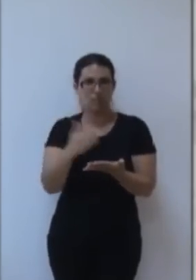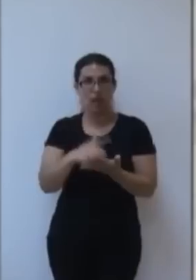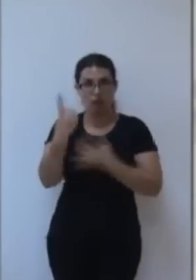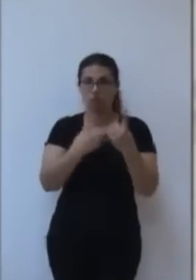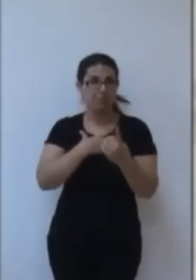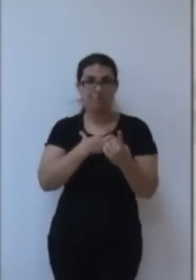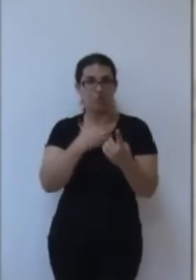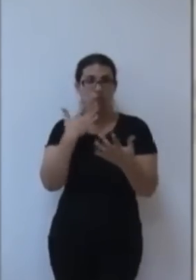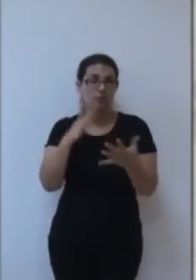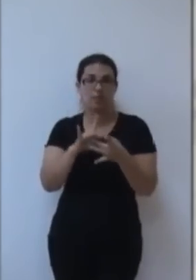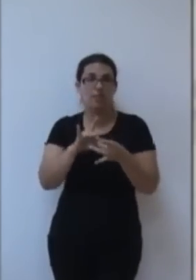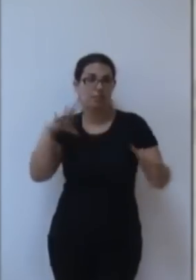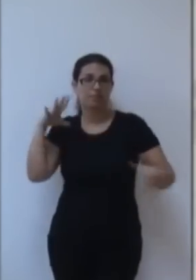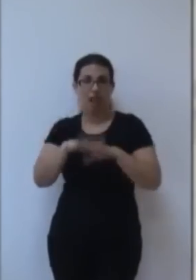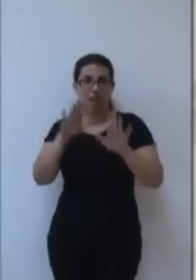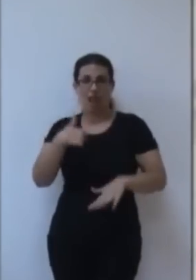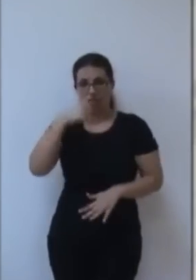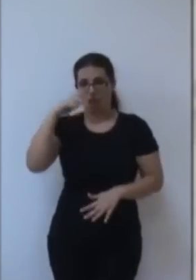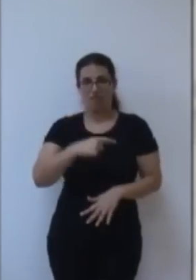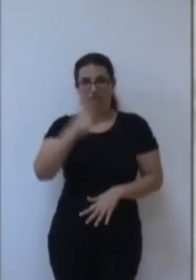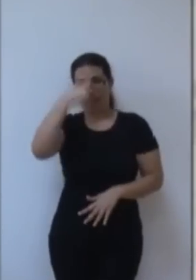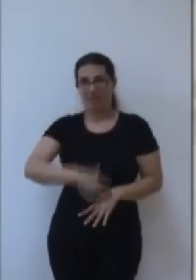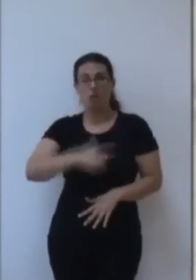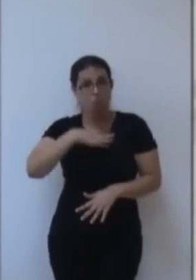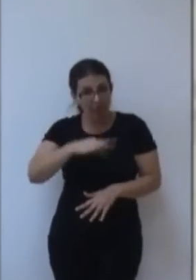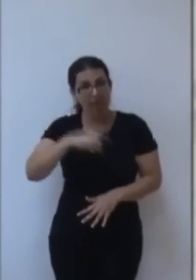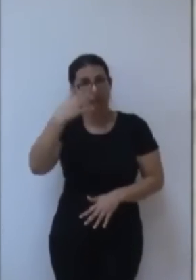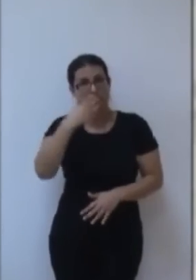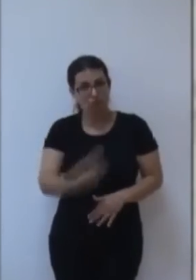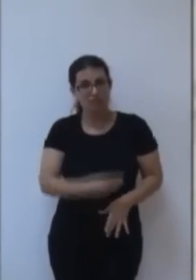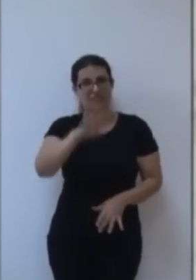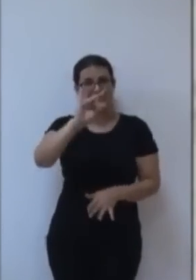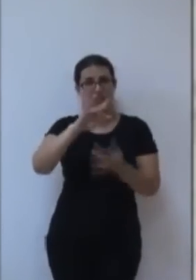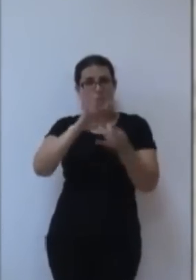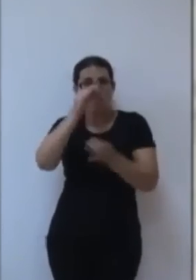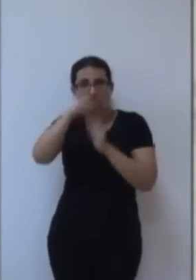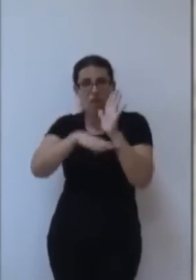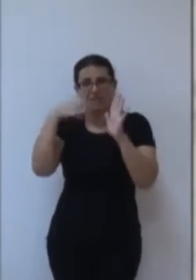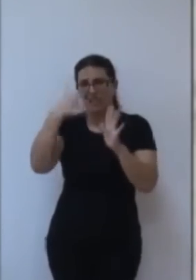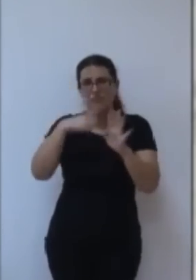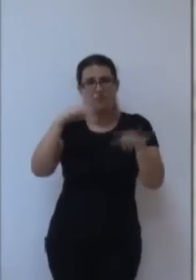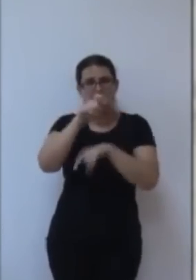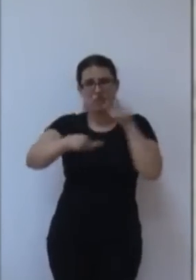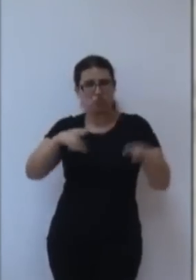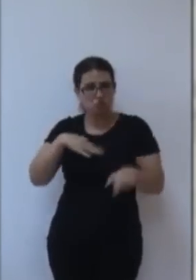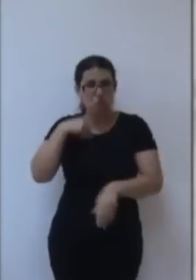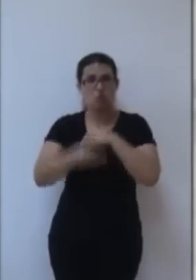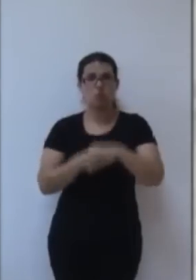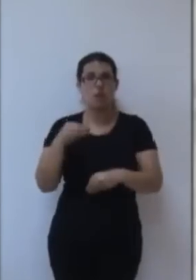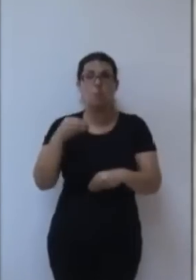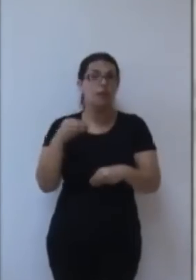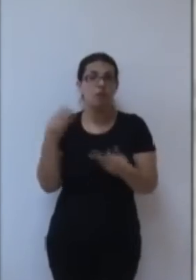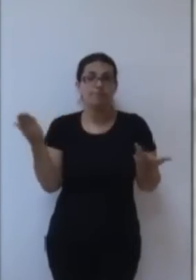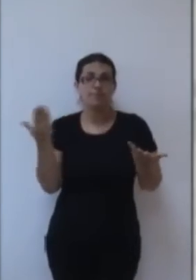ya deja de ser útil para esas personas. Y tú tenías a lo mejor una buena idea o tenías un programa que sabías que esas personas también podían utilizarlo,